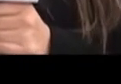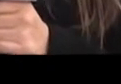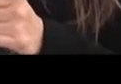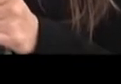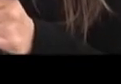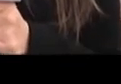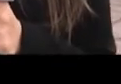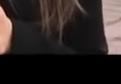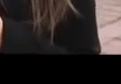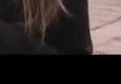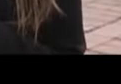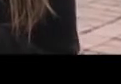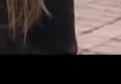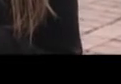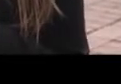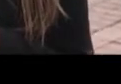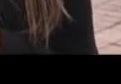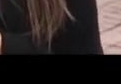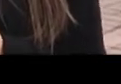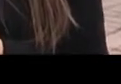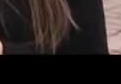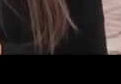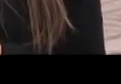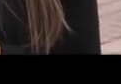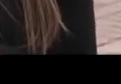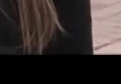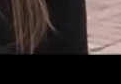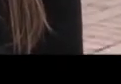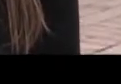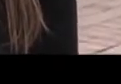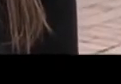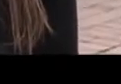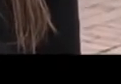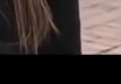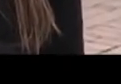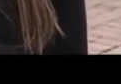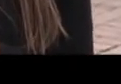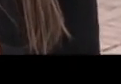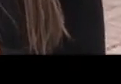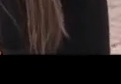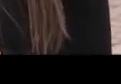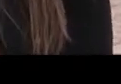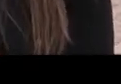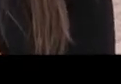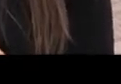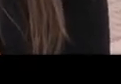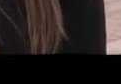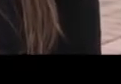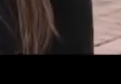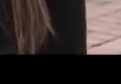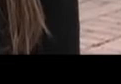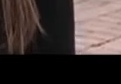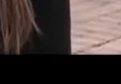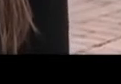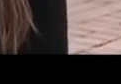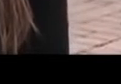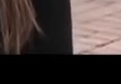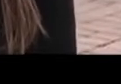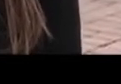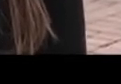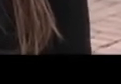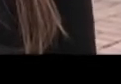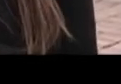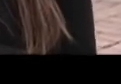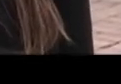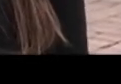Hola, ¿qué tal? Muy buenos días, Ana, y a todo el auditorio de Interfaz. Los saludo con mucho gusto desde la 37ª Feria Internacional